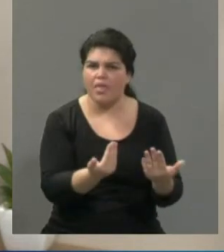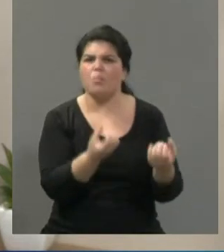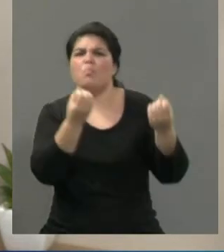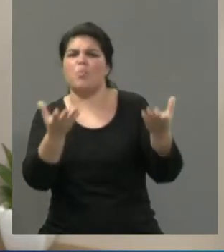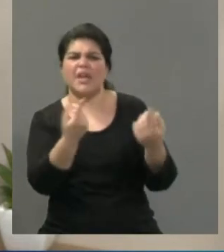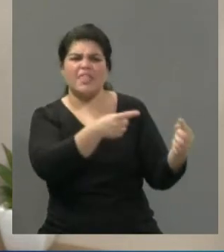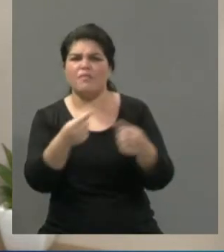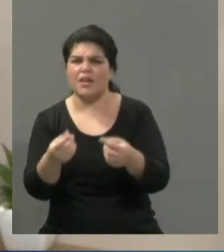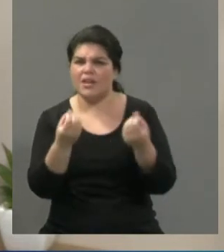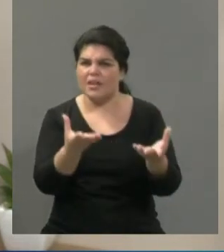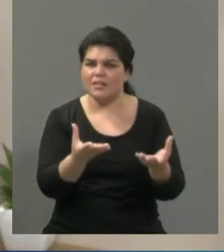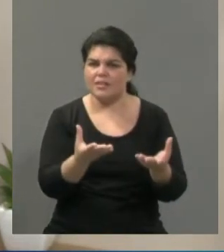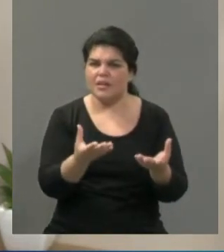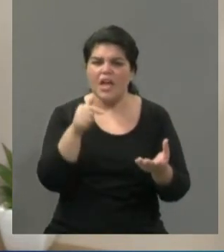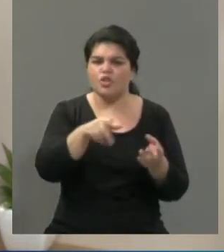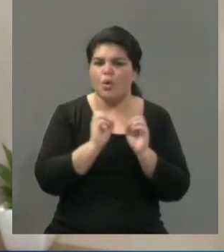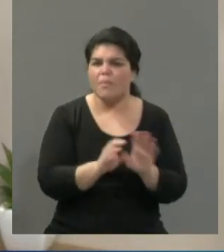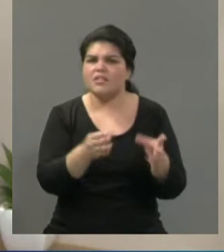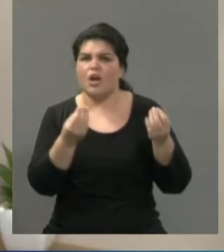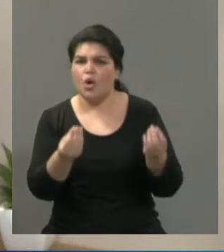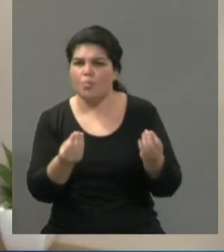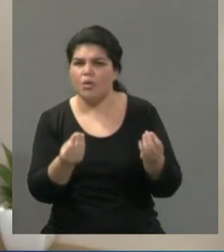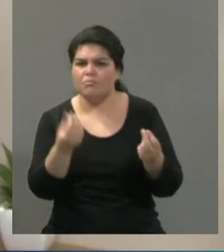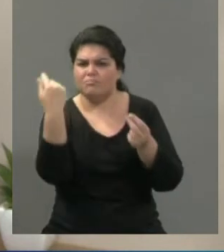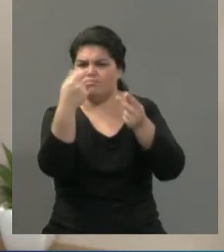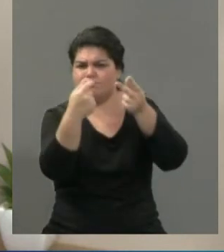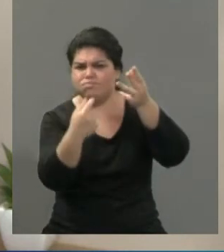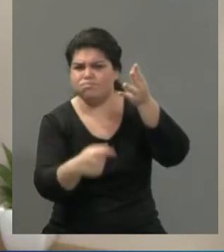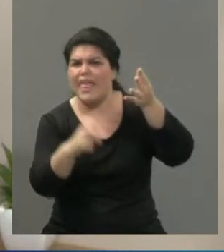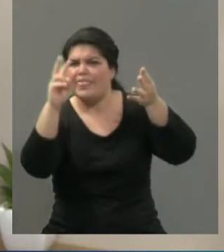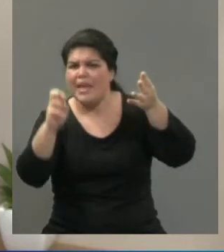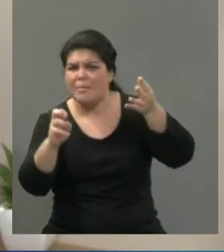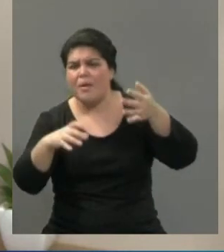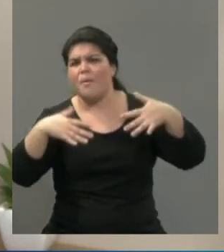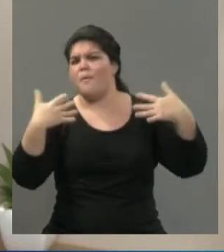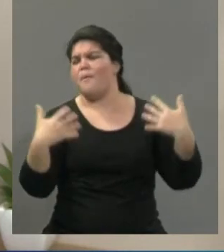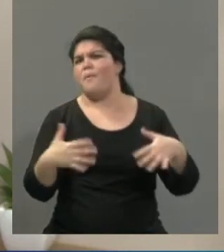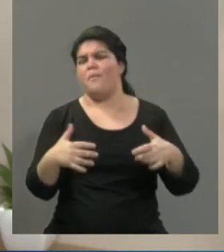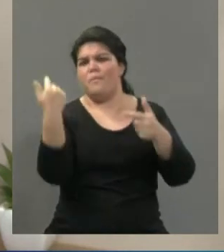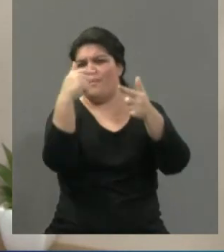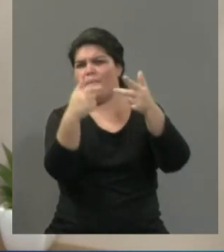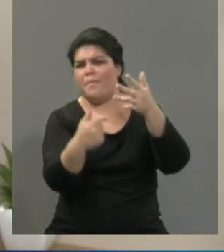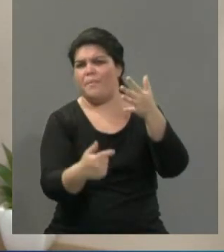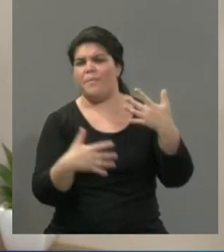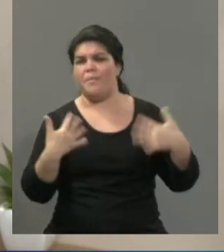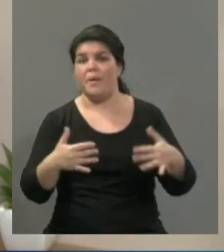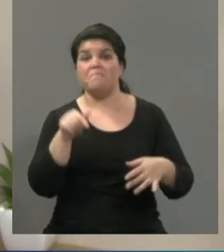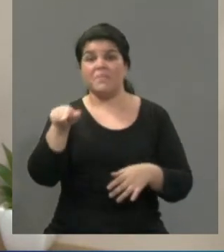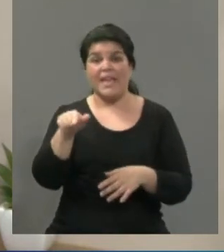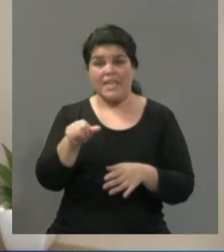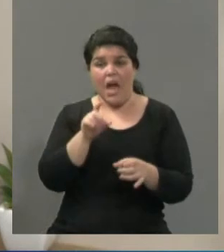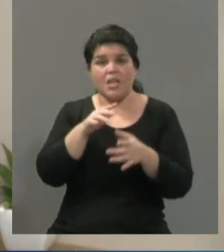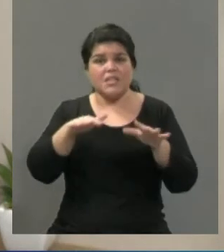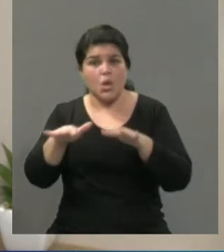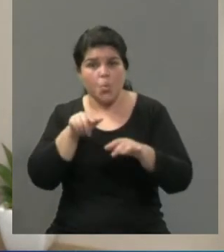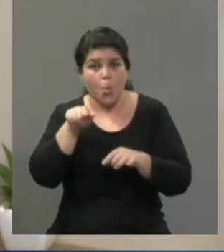¿Cómo sigue esto? Da mucho para hablar, por supuesto, y creo que lo de Florencia Peña es una alerta fuertísima. Eso es lo